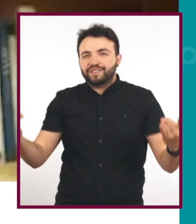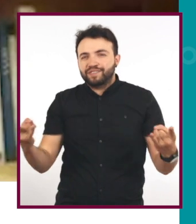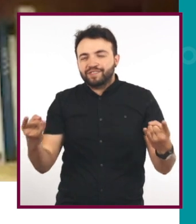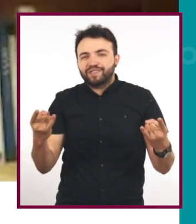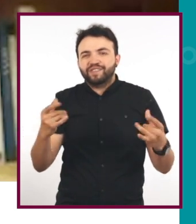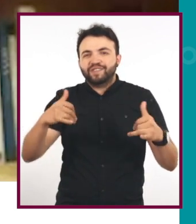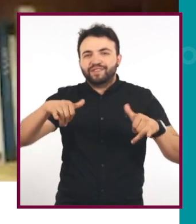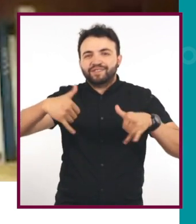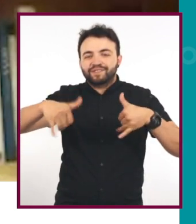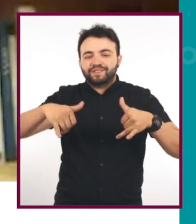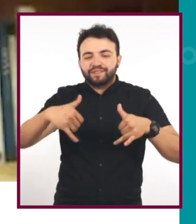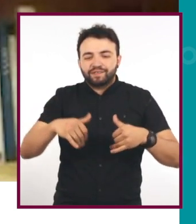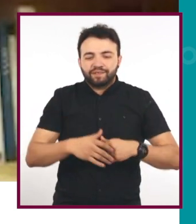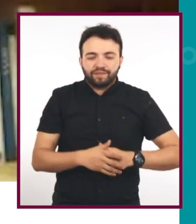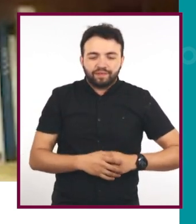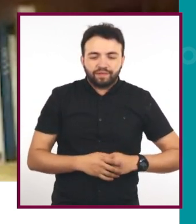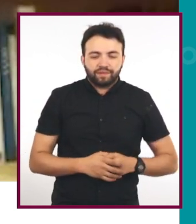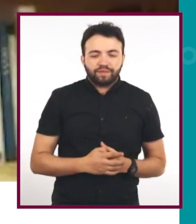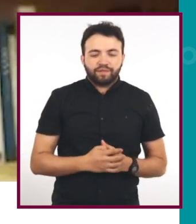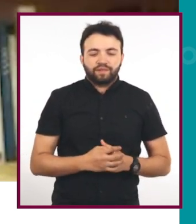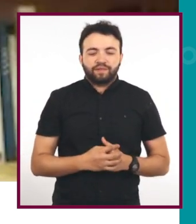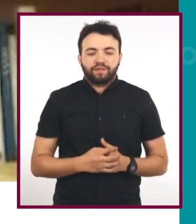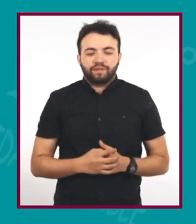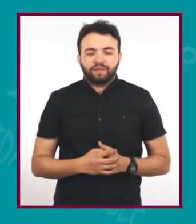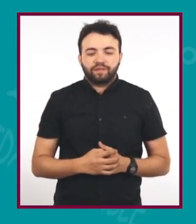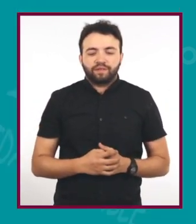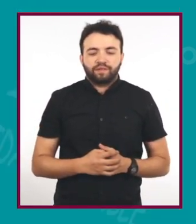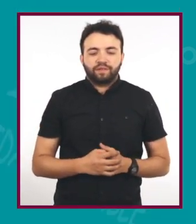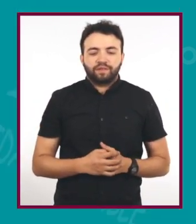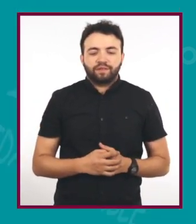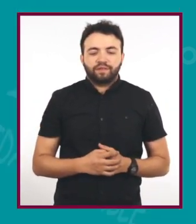escribiendo cuentos de realismo mágico sobre historia de las muñecas.